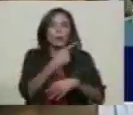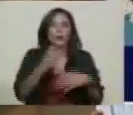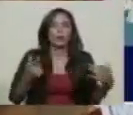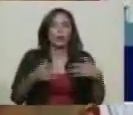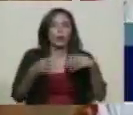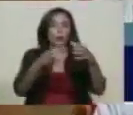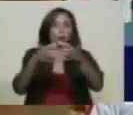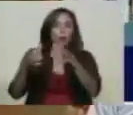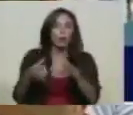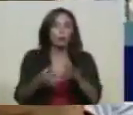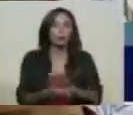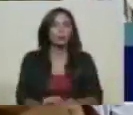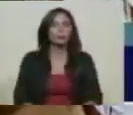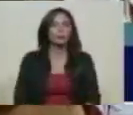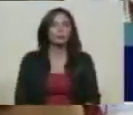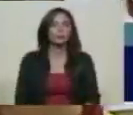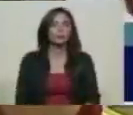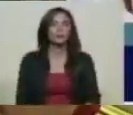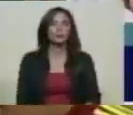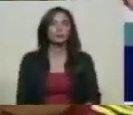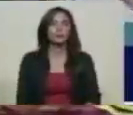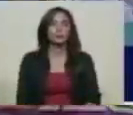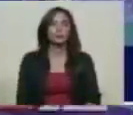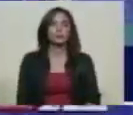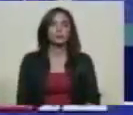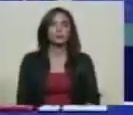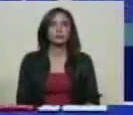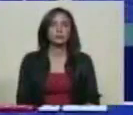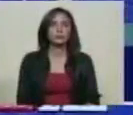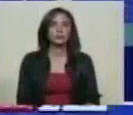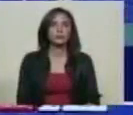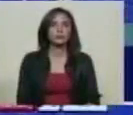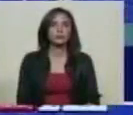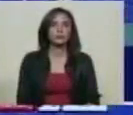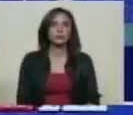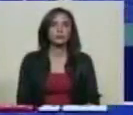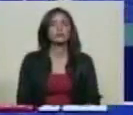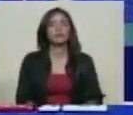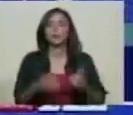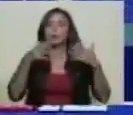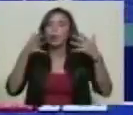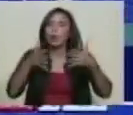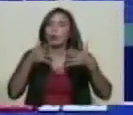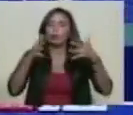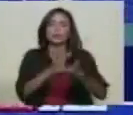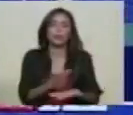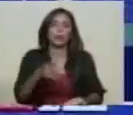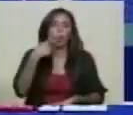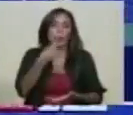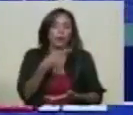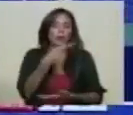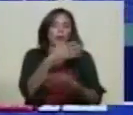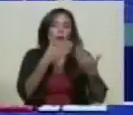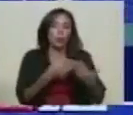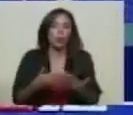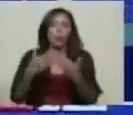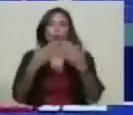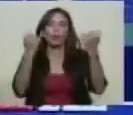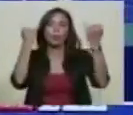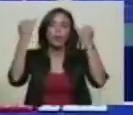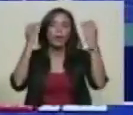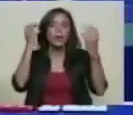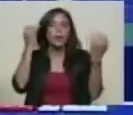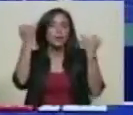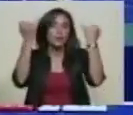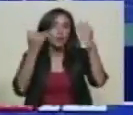conjunto de cuadros y, como dice su concepto, es un consejo político para el estudio estratégico de grandes